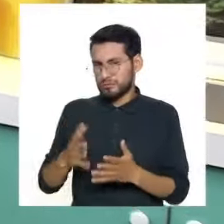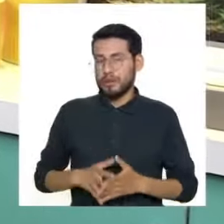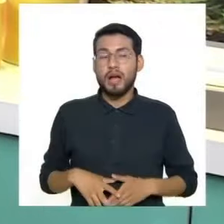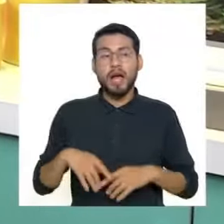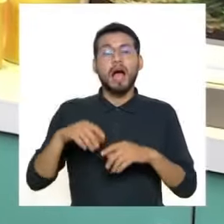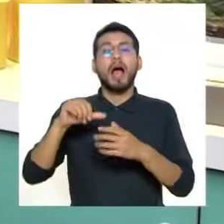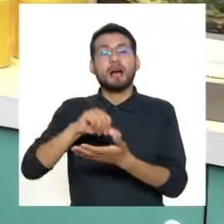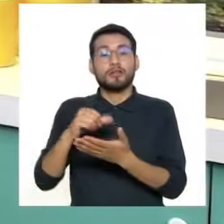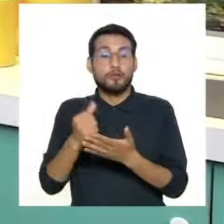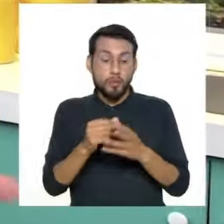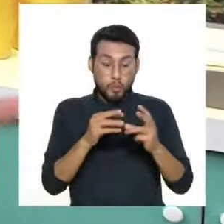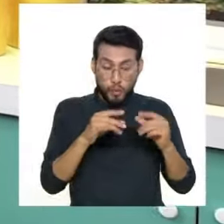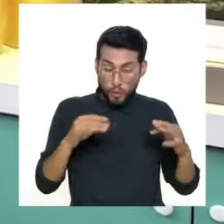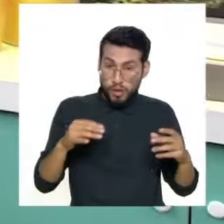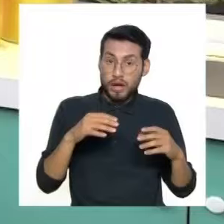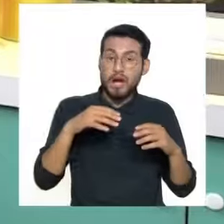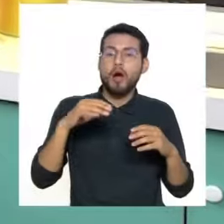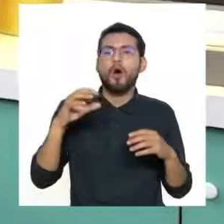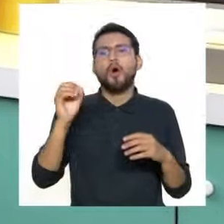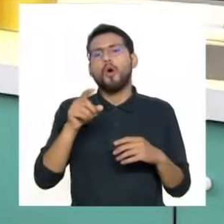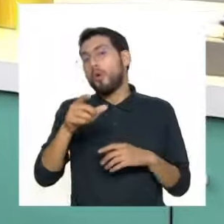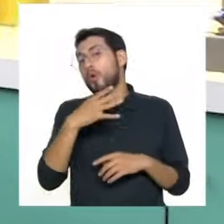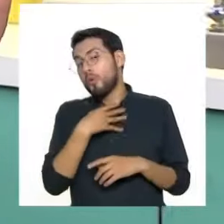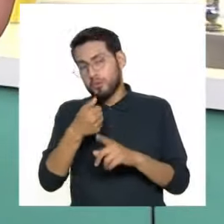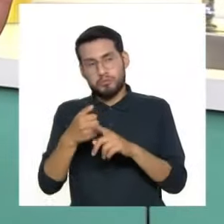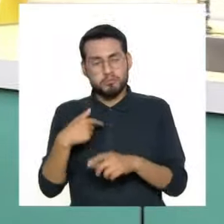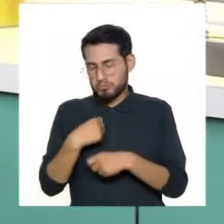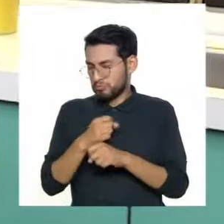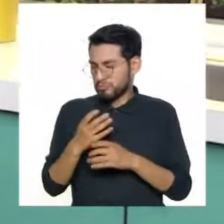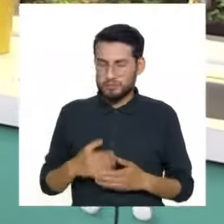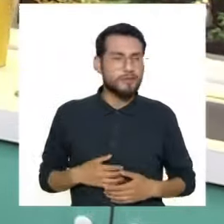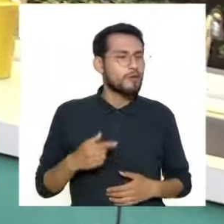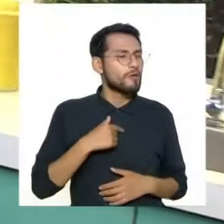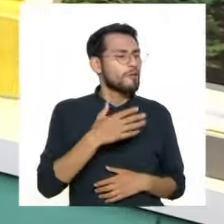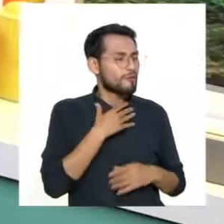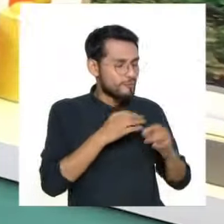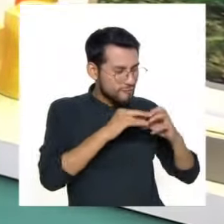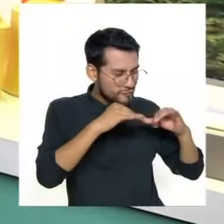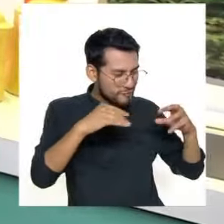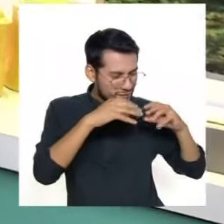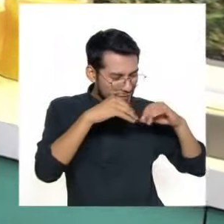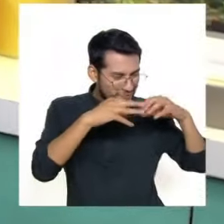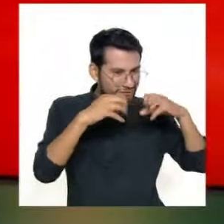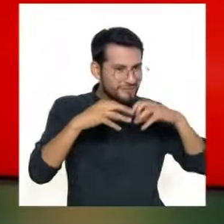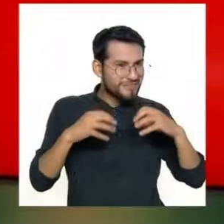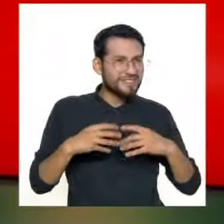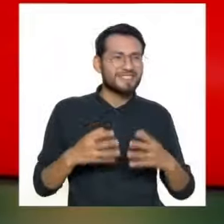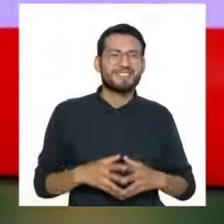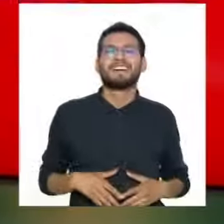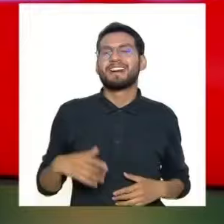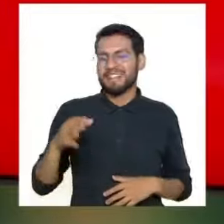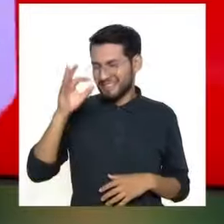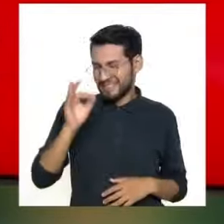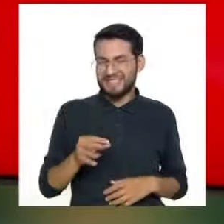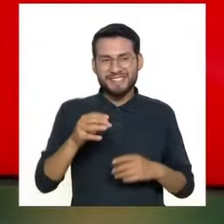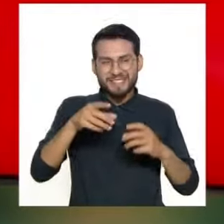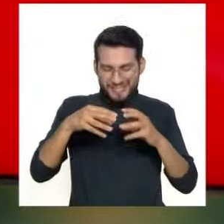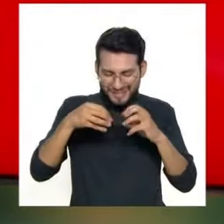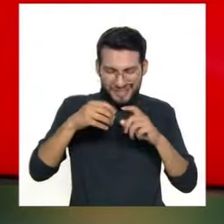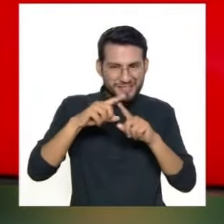arroz es bien graneado y te va a salir bien graneado cómo te gusta a ti y yo te lo hago graneadito graneadito graneadito tiene que ser